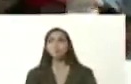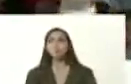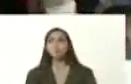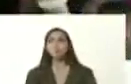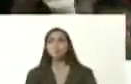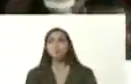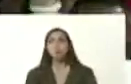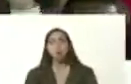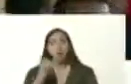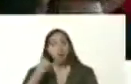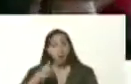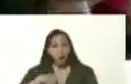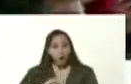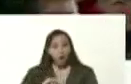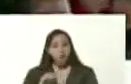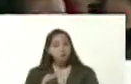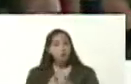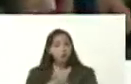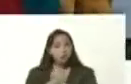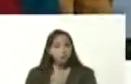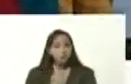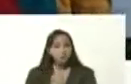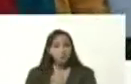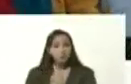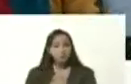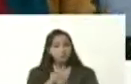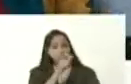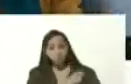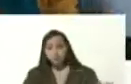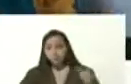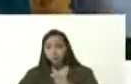compañeros del chavismo que puedan sentirse